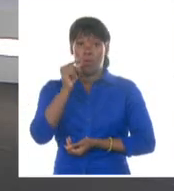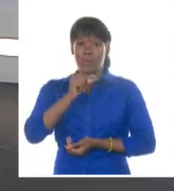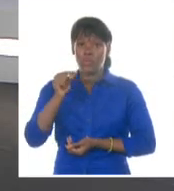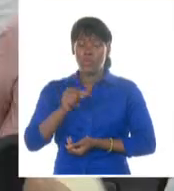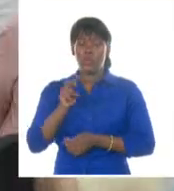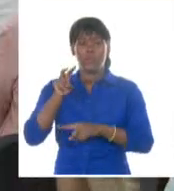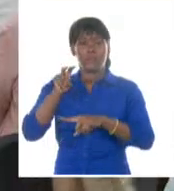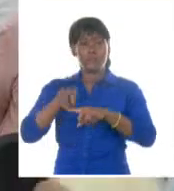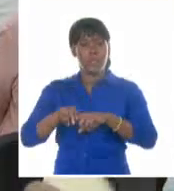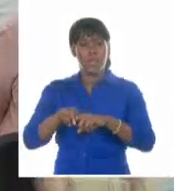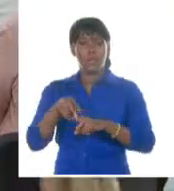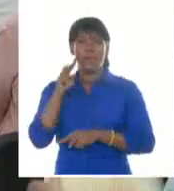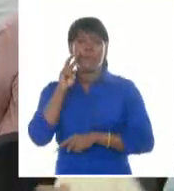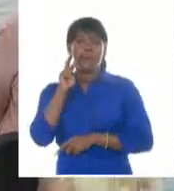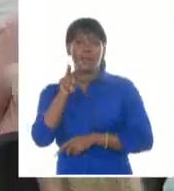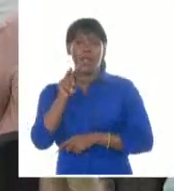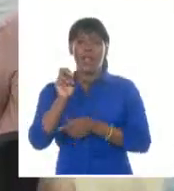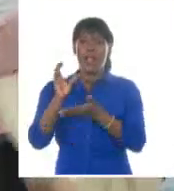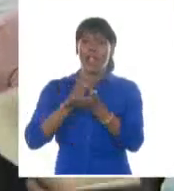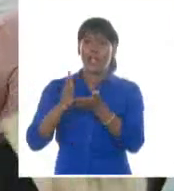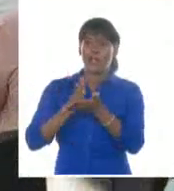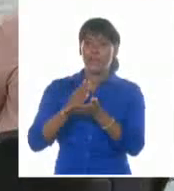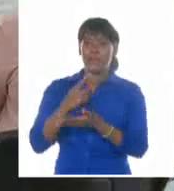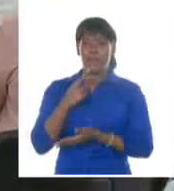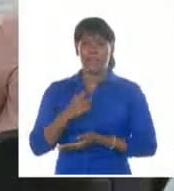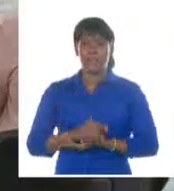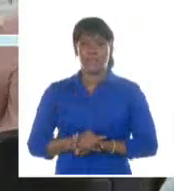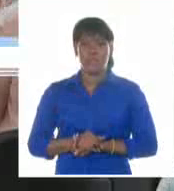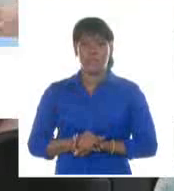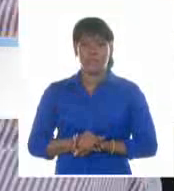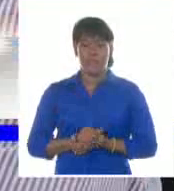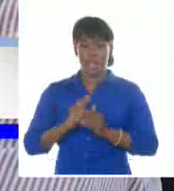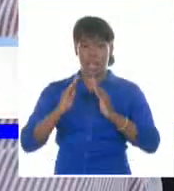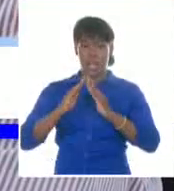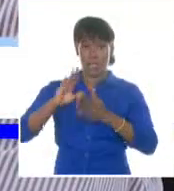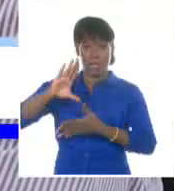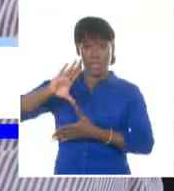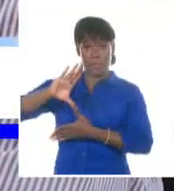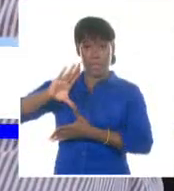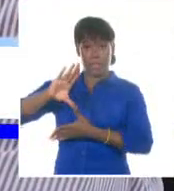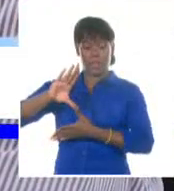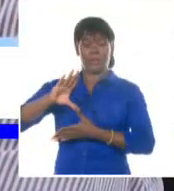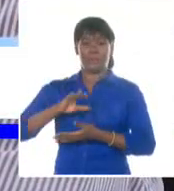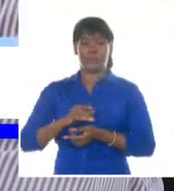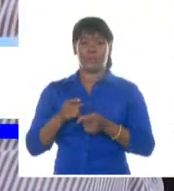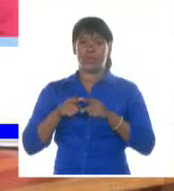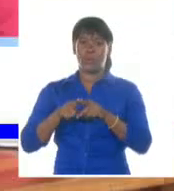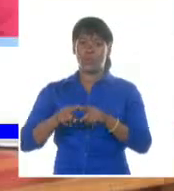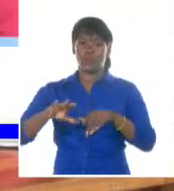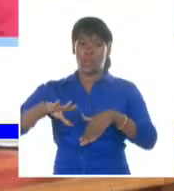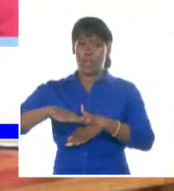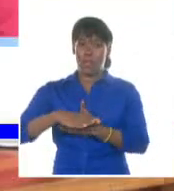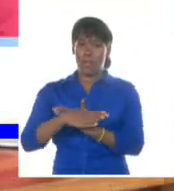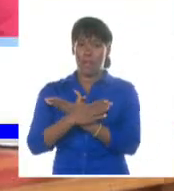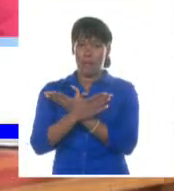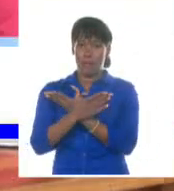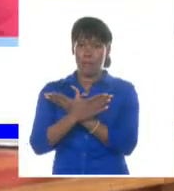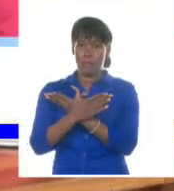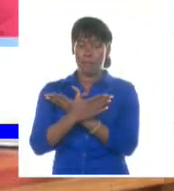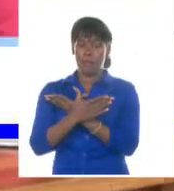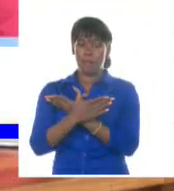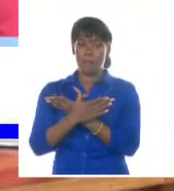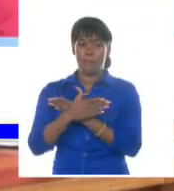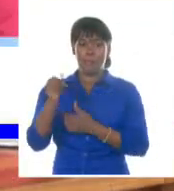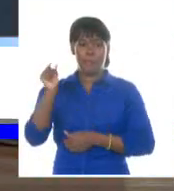Nicola. Desde el Fondo Editorial de Casa de las Américas y la Embajada de Italia en Cuba, llegó el regalo